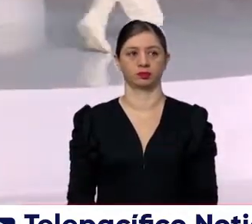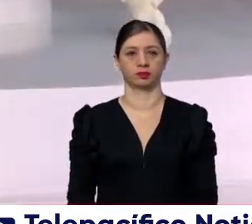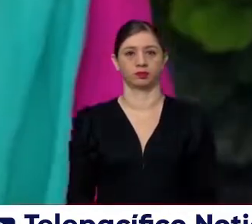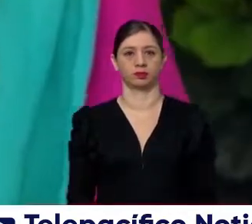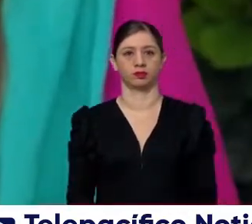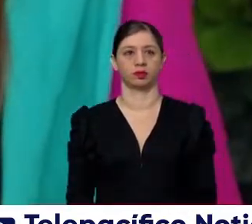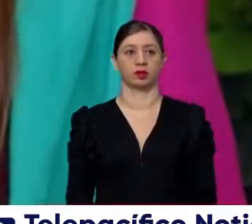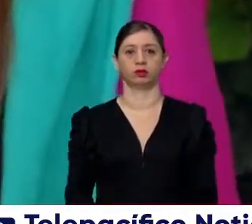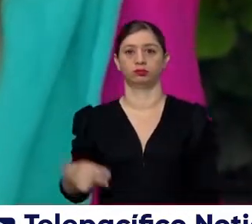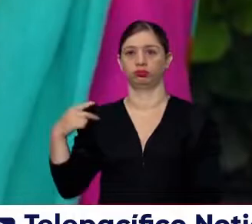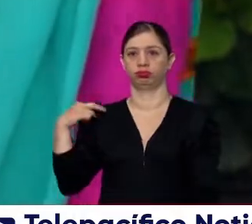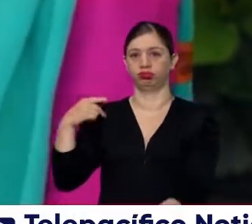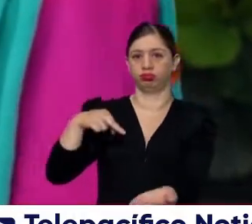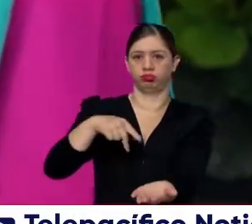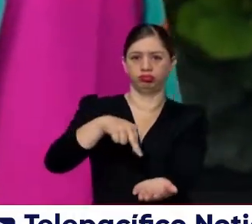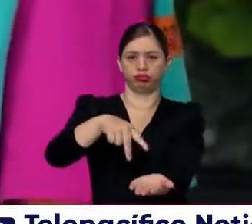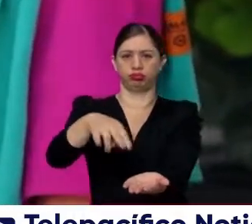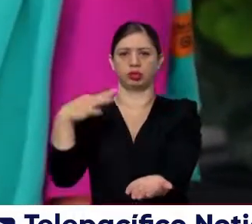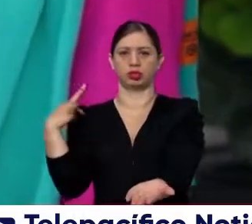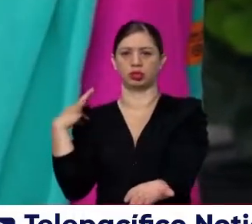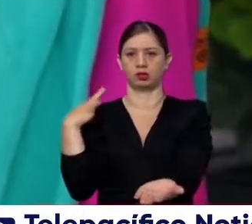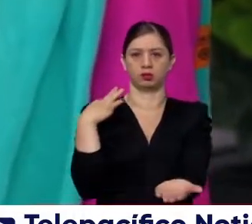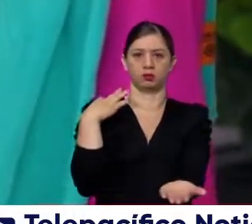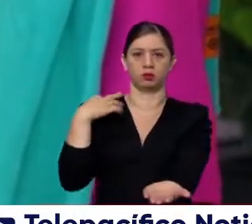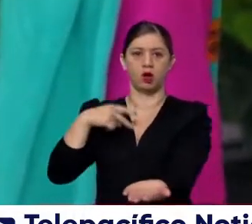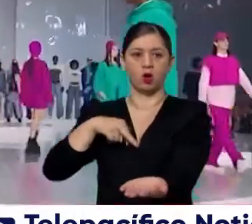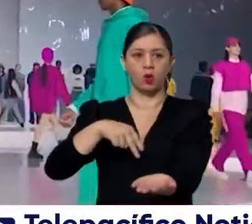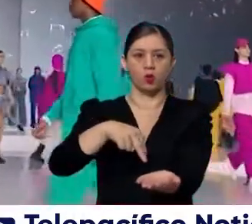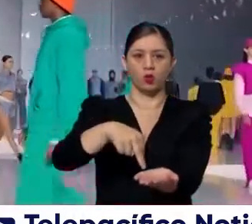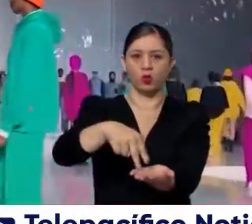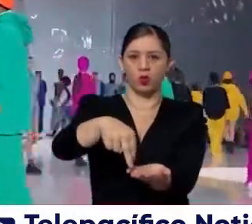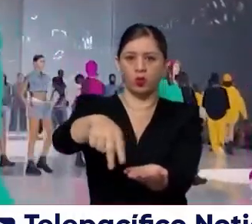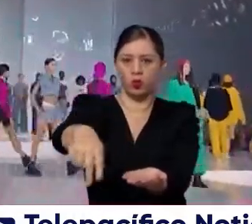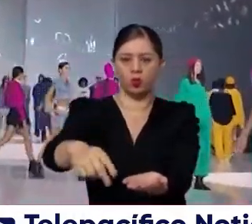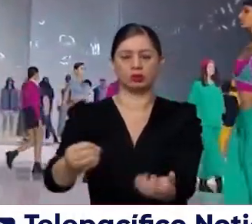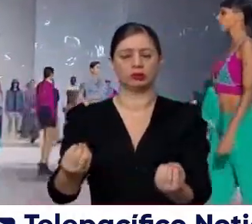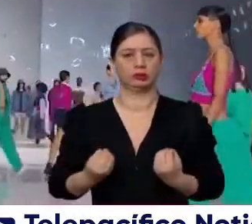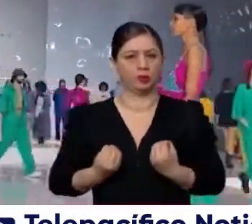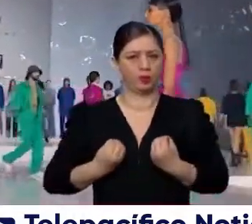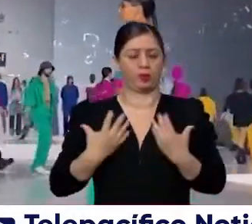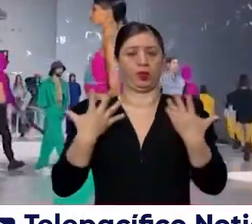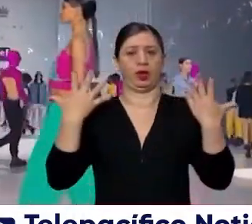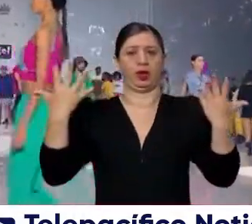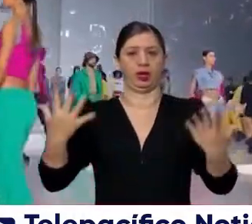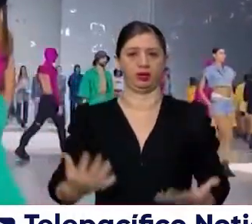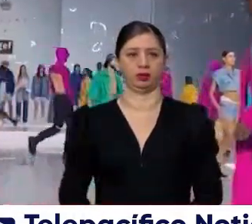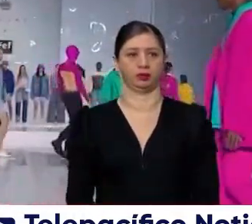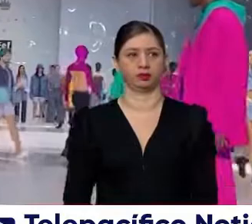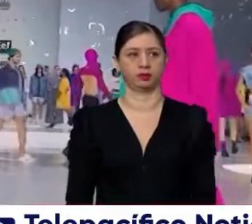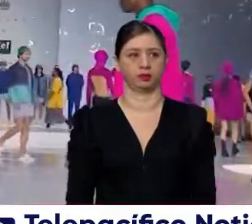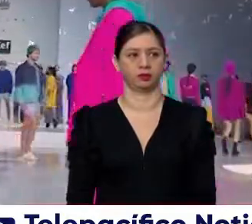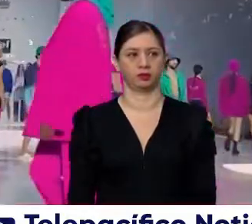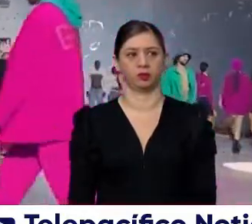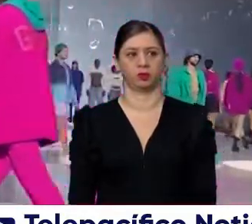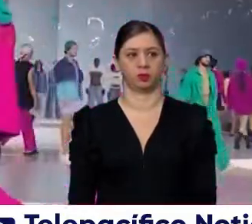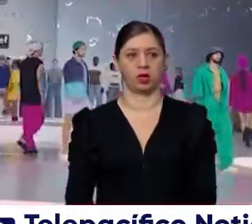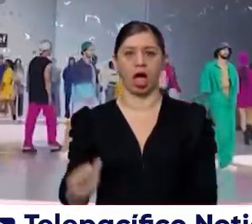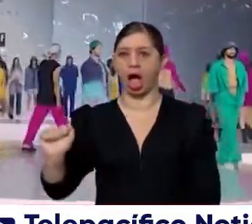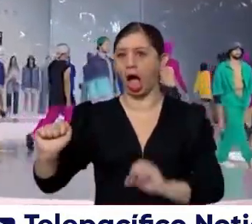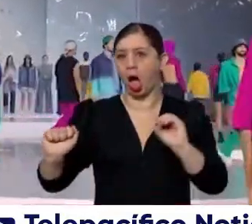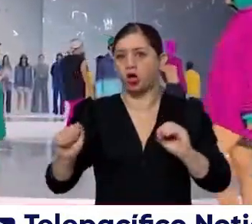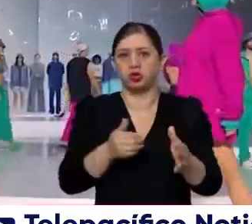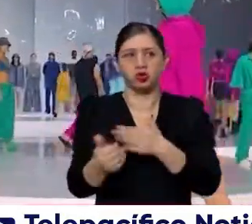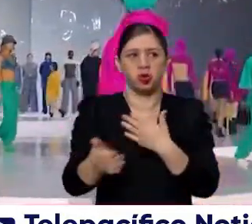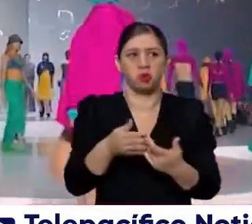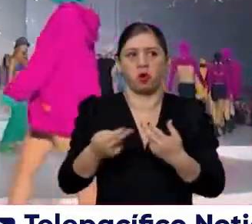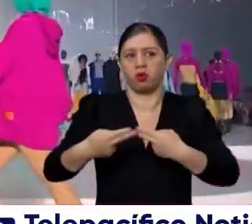pasarela demasiado viva, demasiado colorida, una pasarela sin género, o sea, que tú te